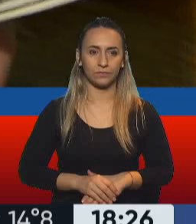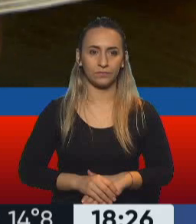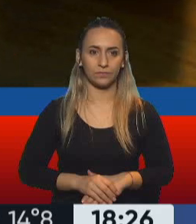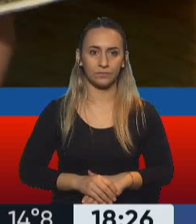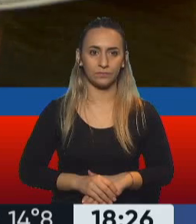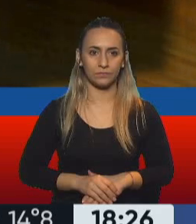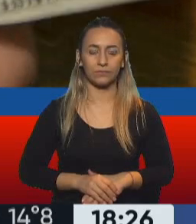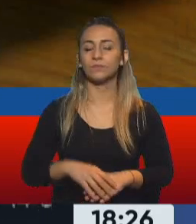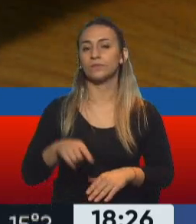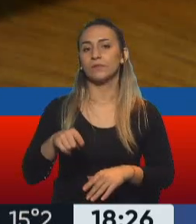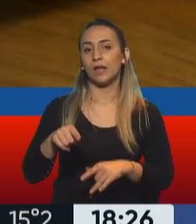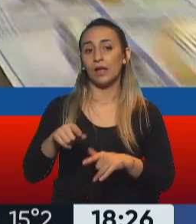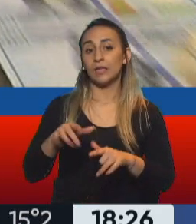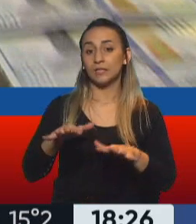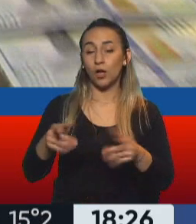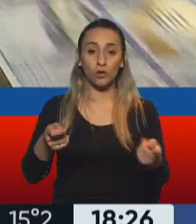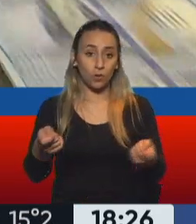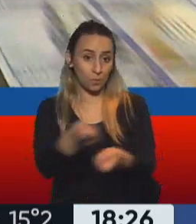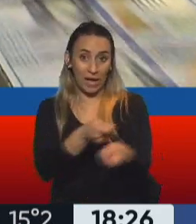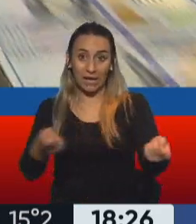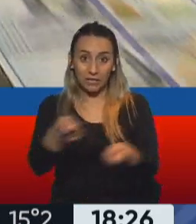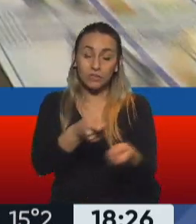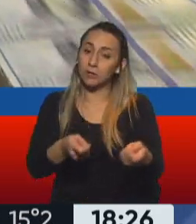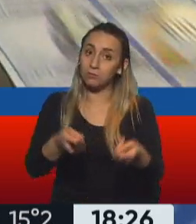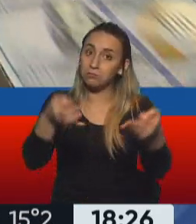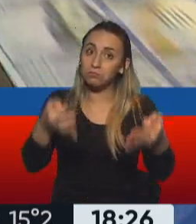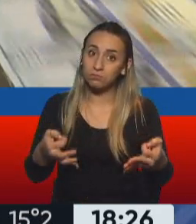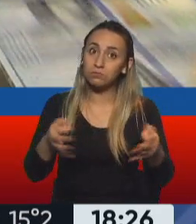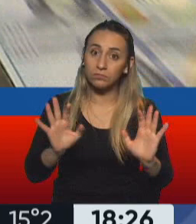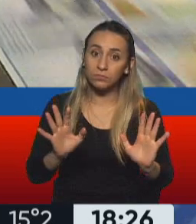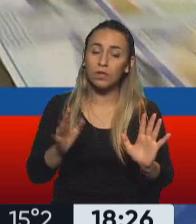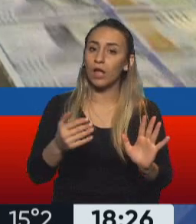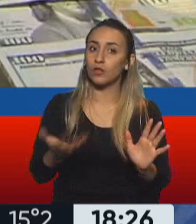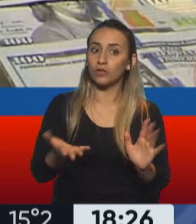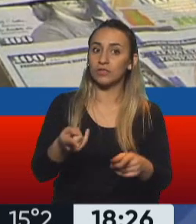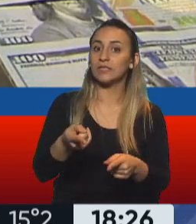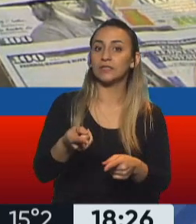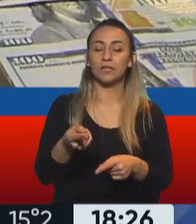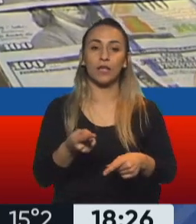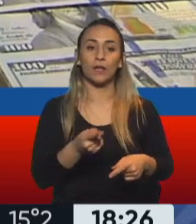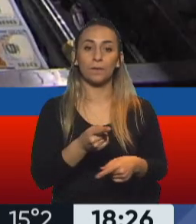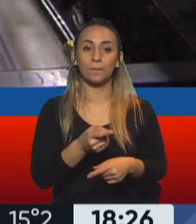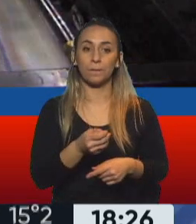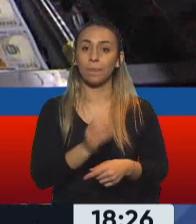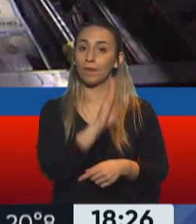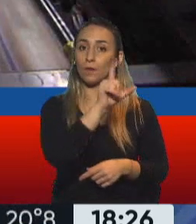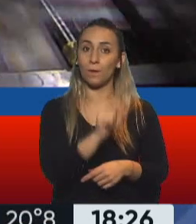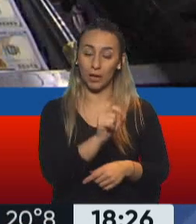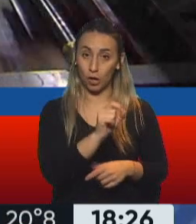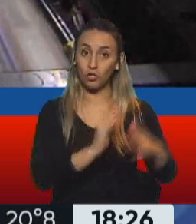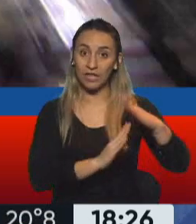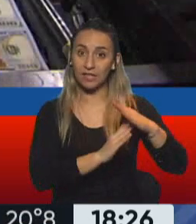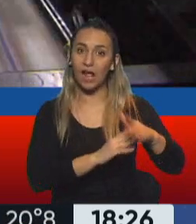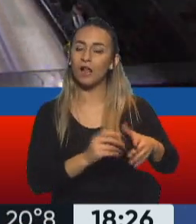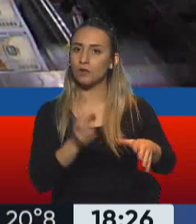Tenés una situación comercial más favorable que hace que puedas, digamos, tener mayor reservas dentro del Banco Central y